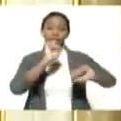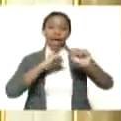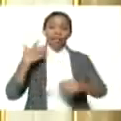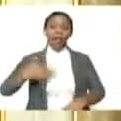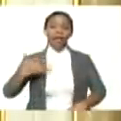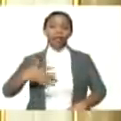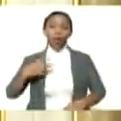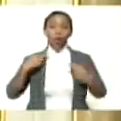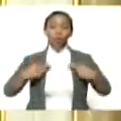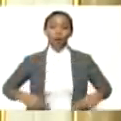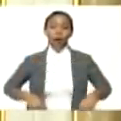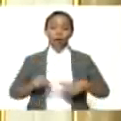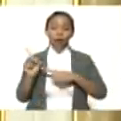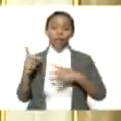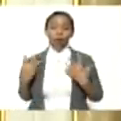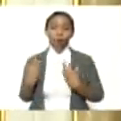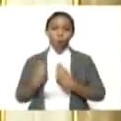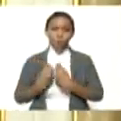este compañero